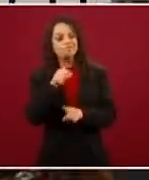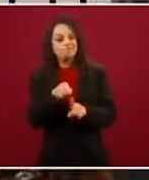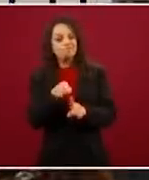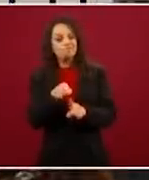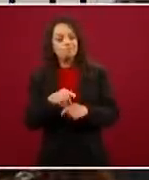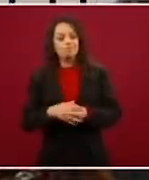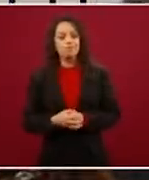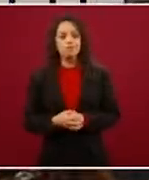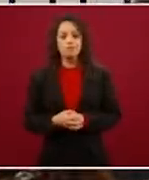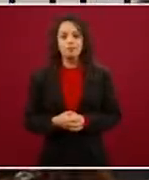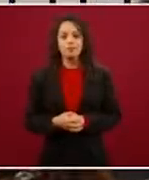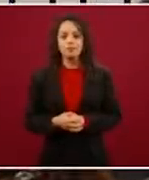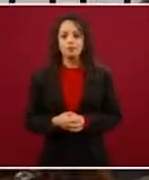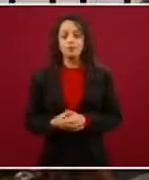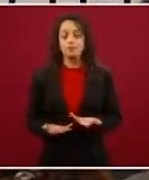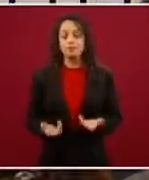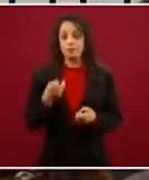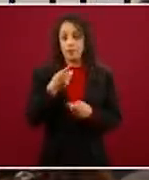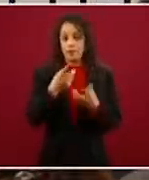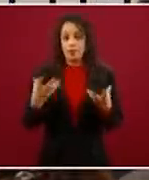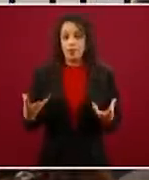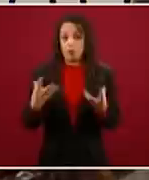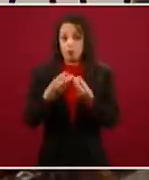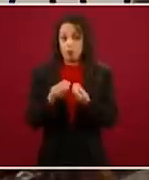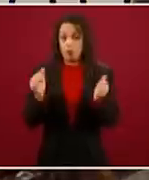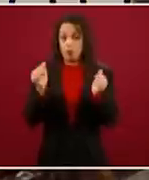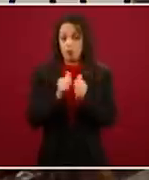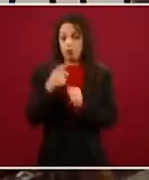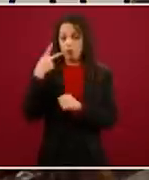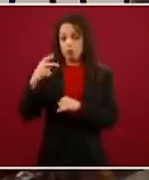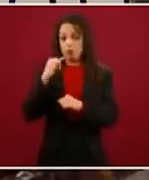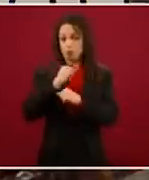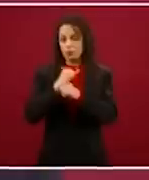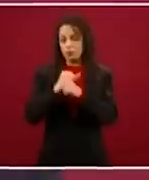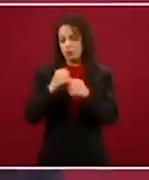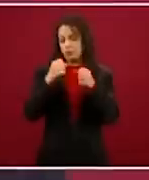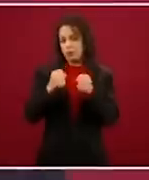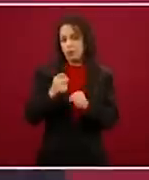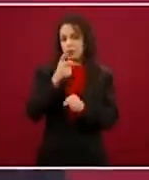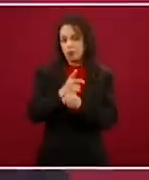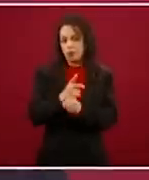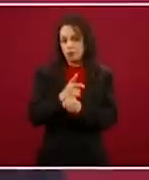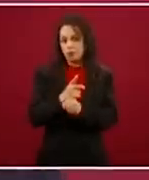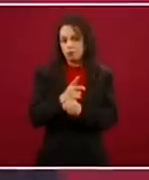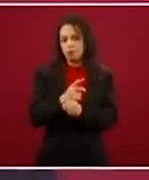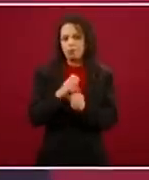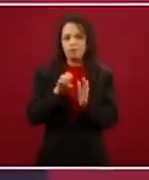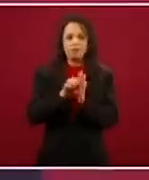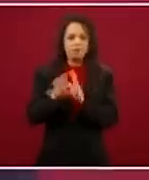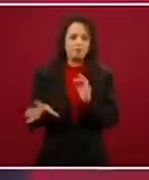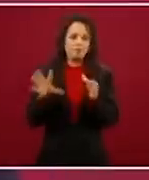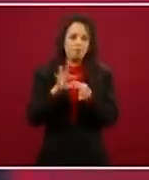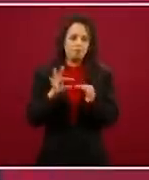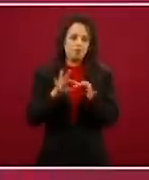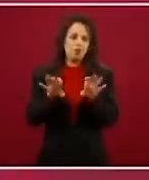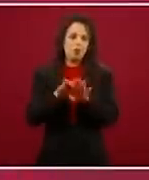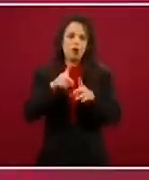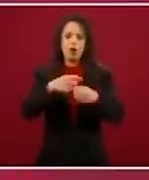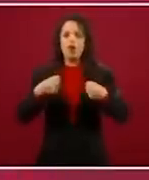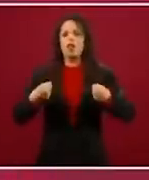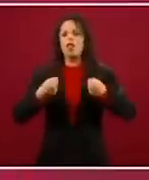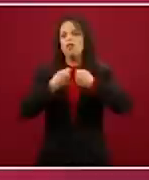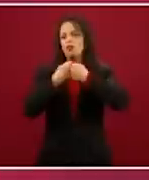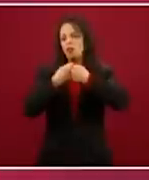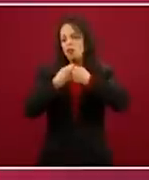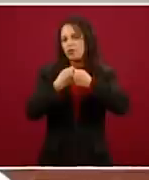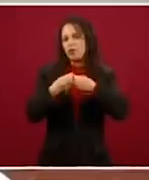los temas, junto con la ciberseguridad, de los temas, digamos, frontera en las prácticas